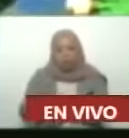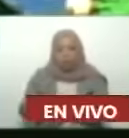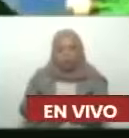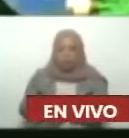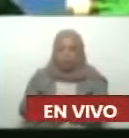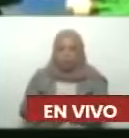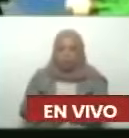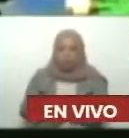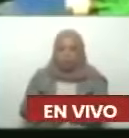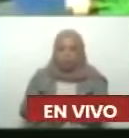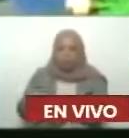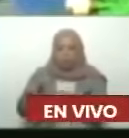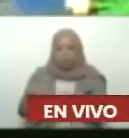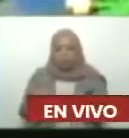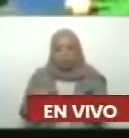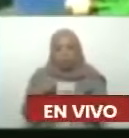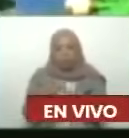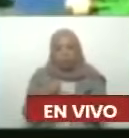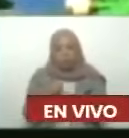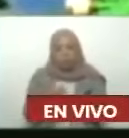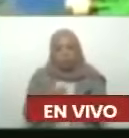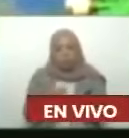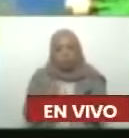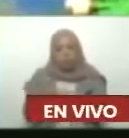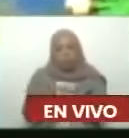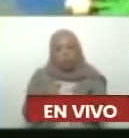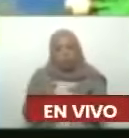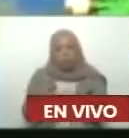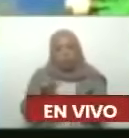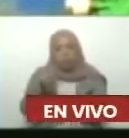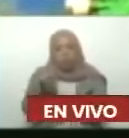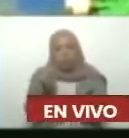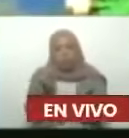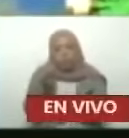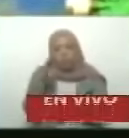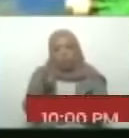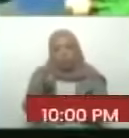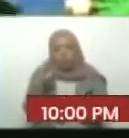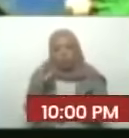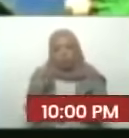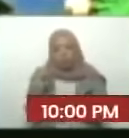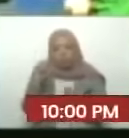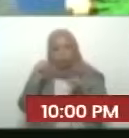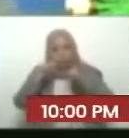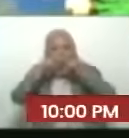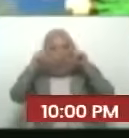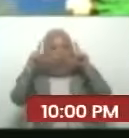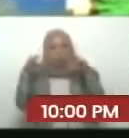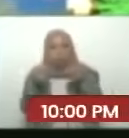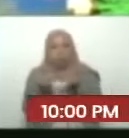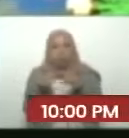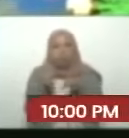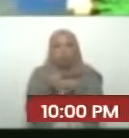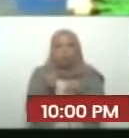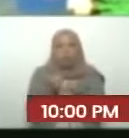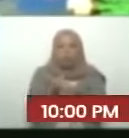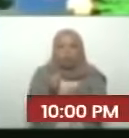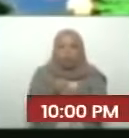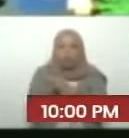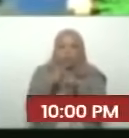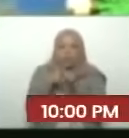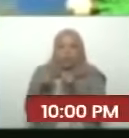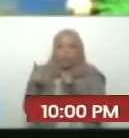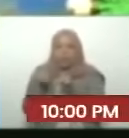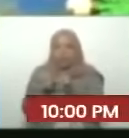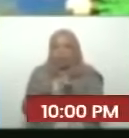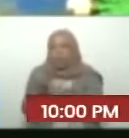me quedé asombrada cuando hablé con el señor Lobo la primera vez Y hicimos unas mesas de trabajo viendo la variedad